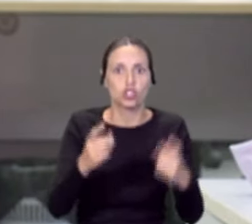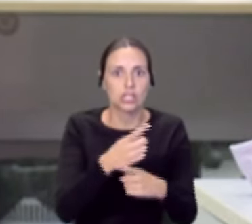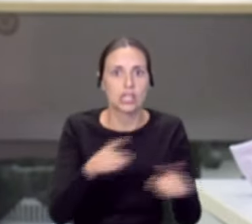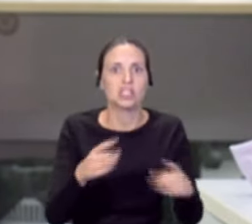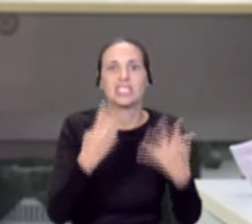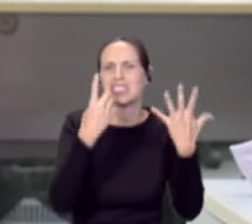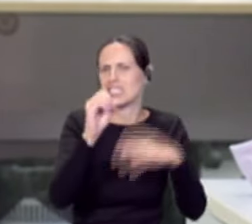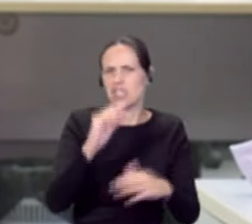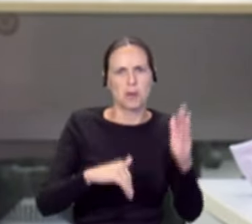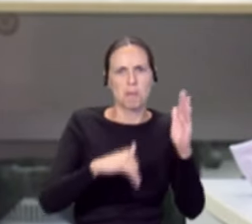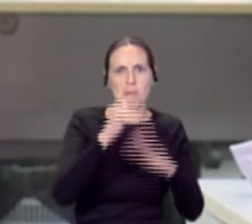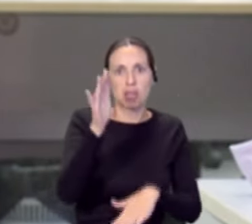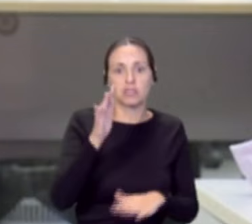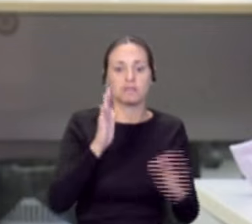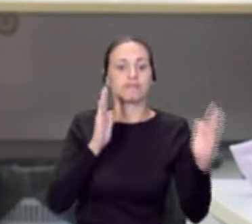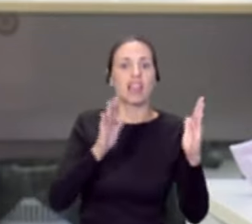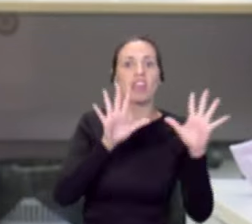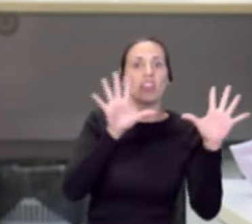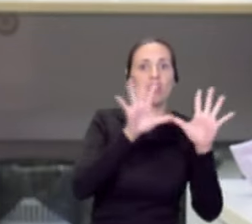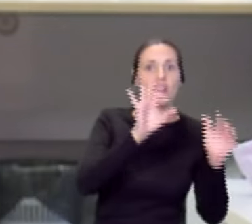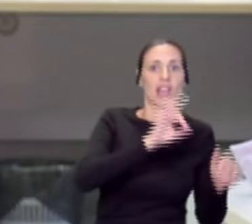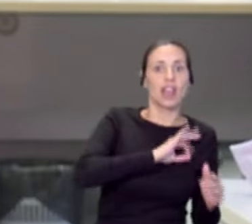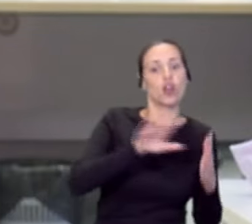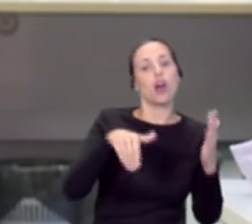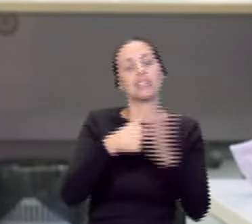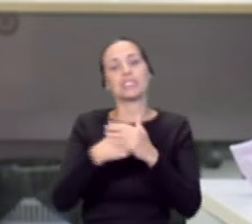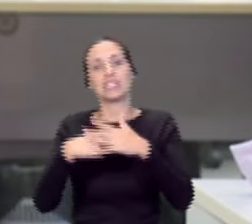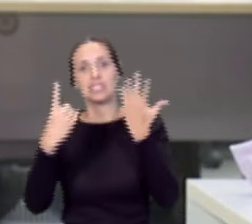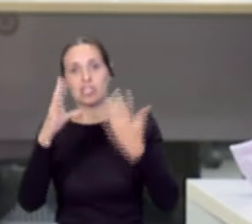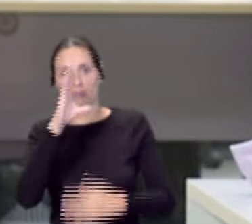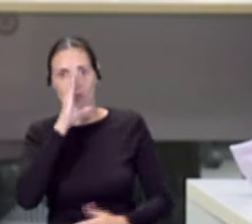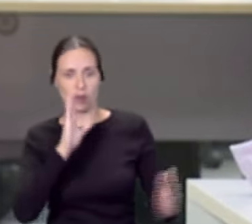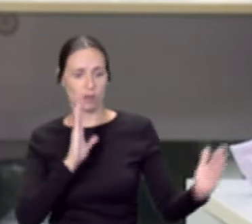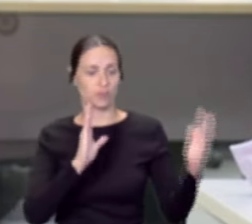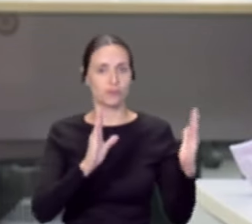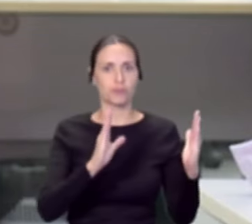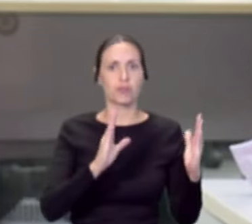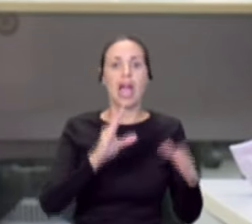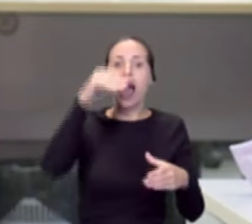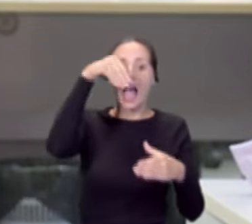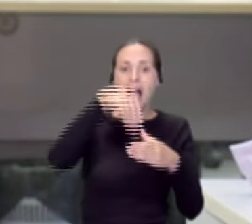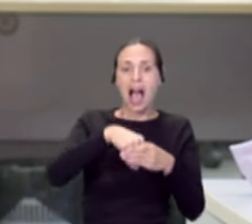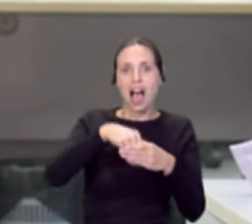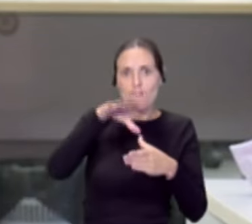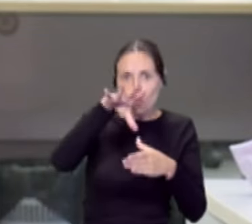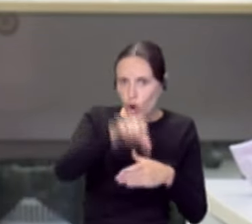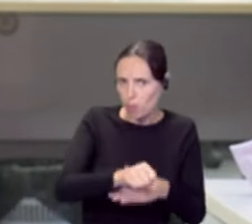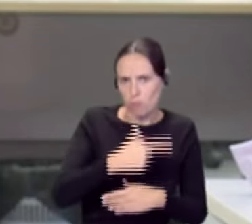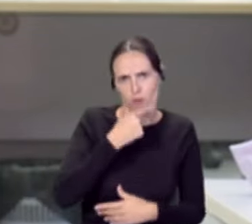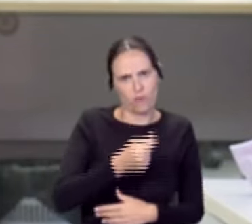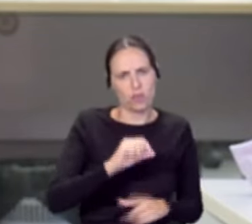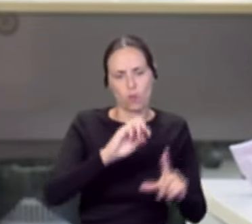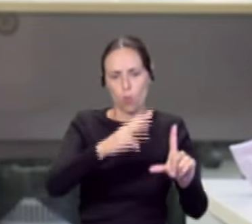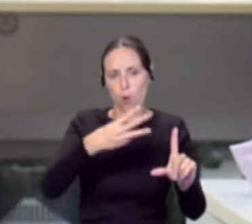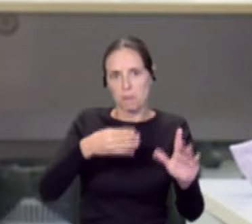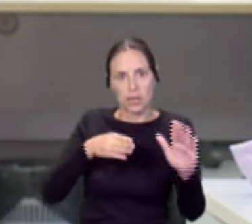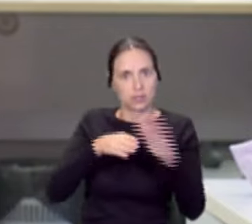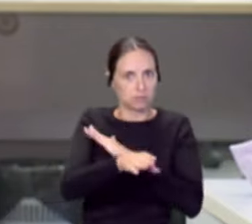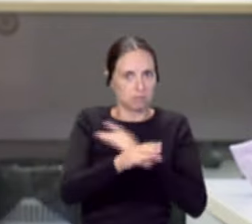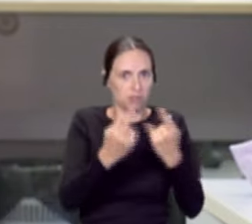el 10 de enero y el 16 de febrero. Conseguir el abono es muy sencillo, simplemente entrar en la página